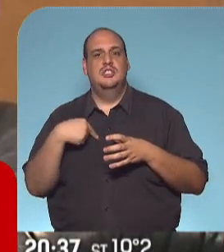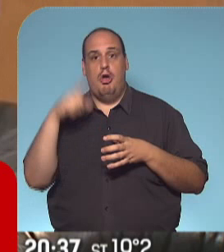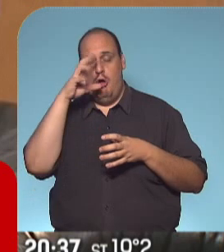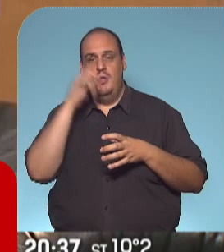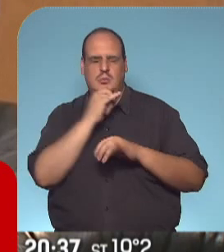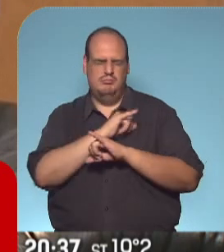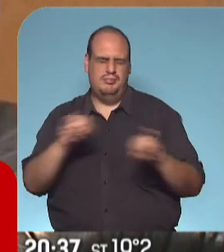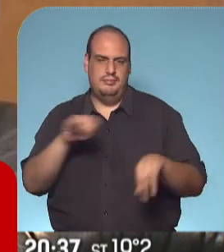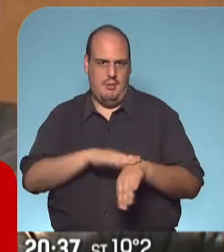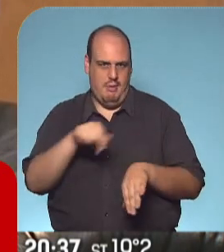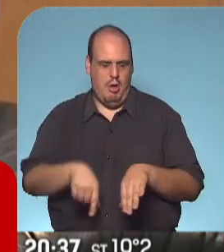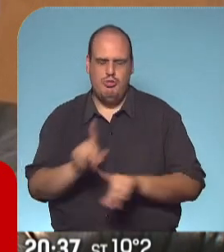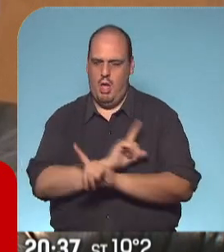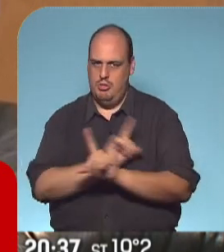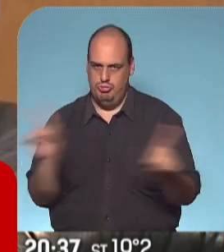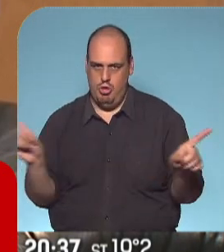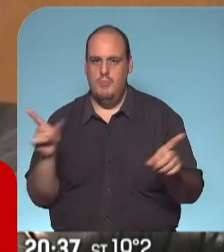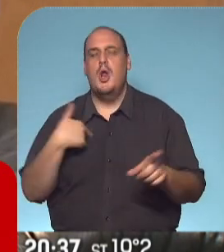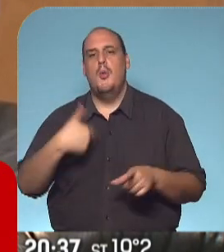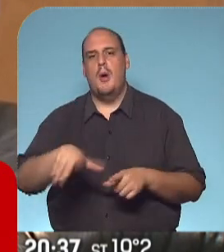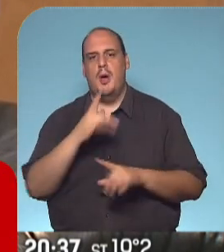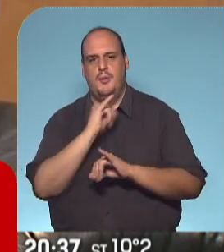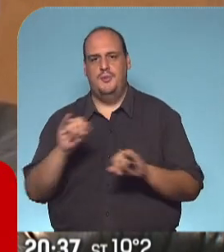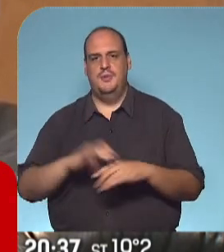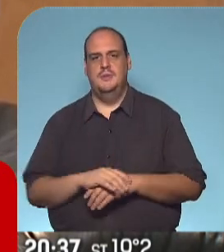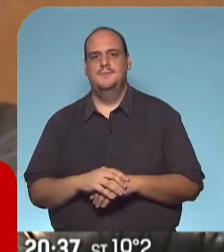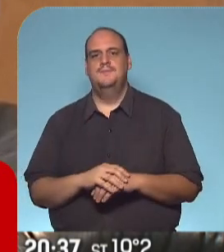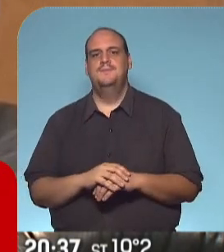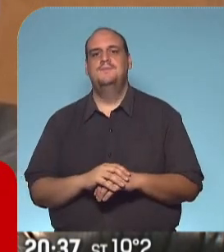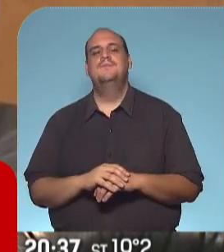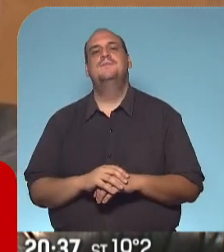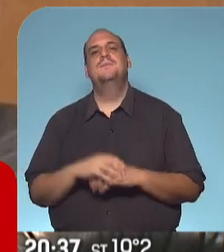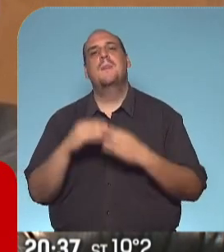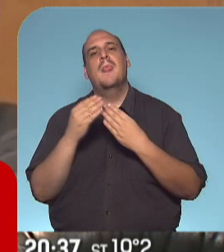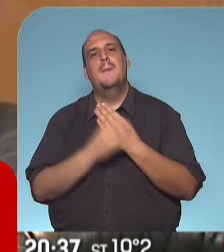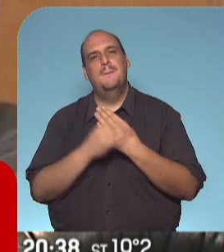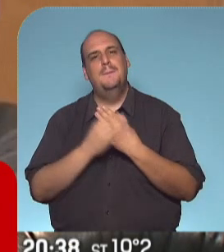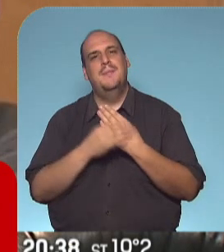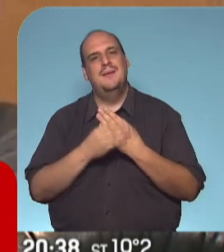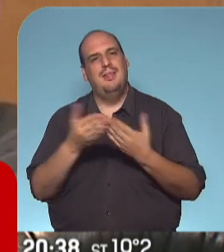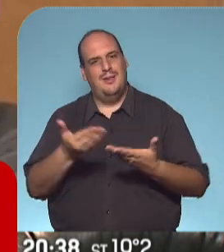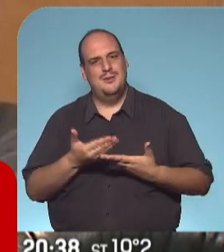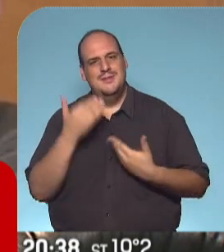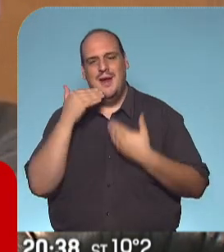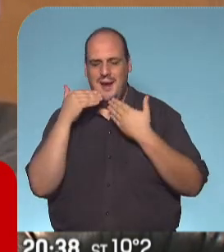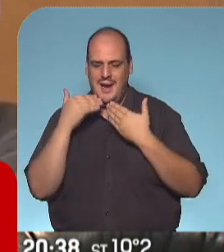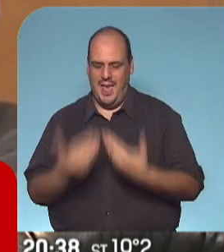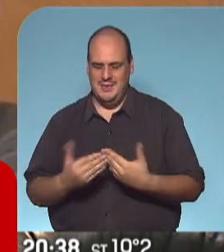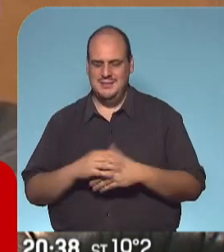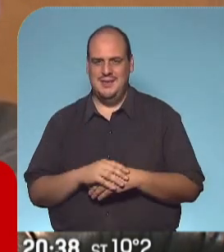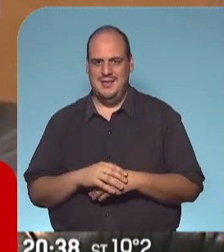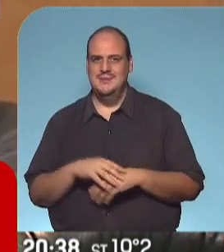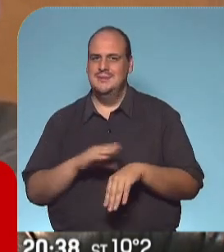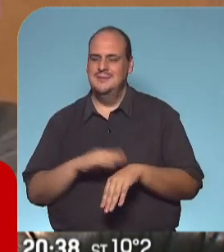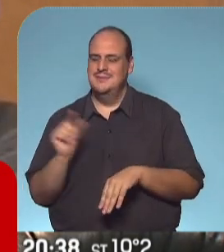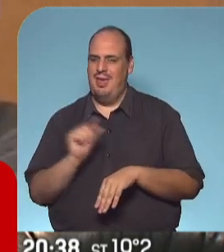opinión al respecto, pero ya lo estaremos haciendo. Ministro, gracias por recibirnos, gracias por este